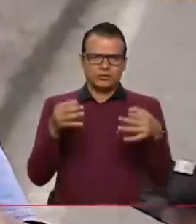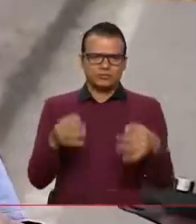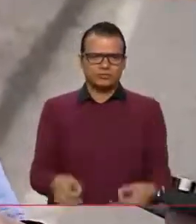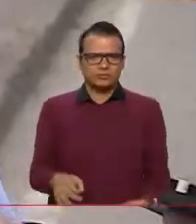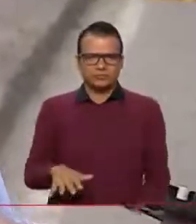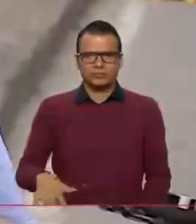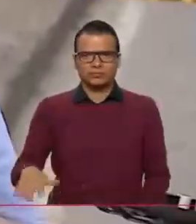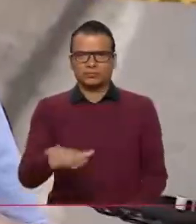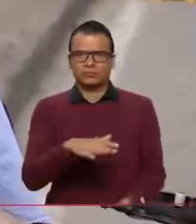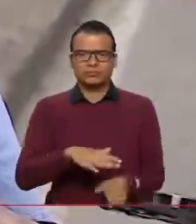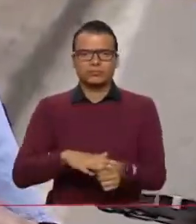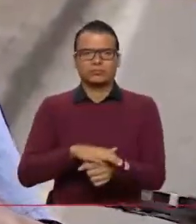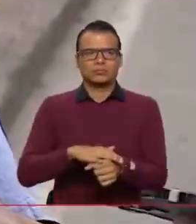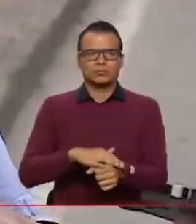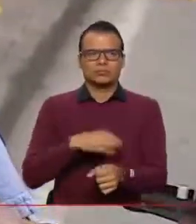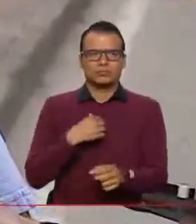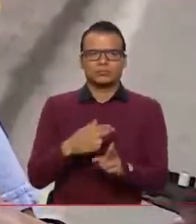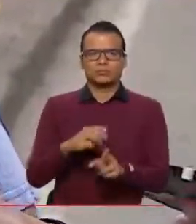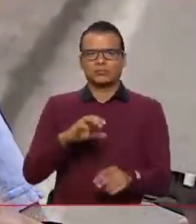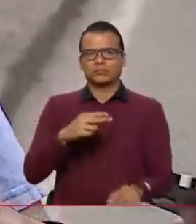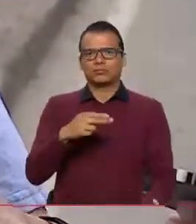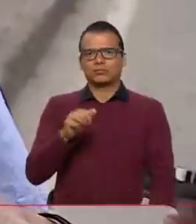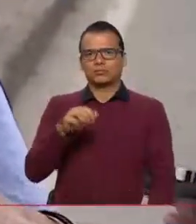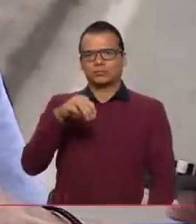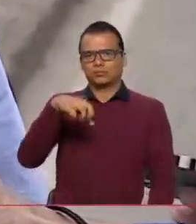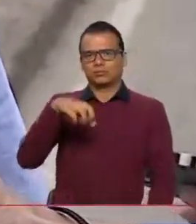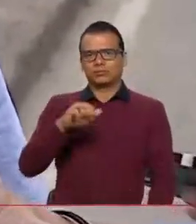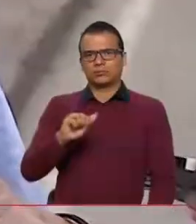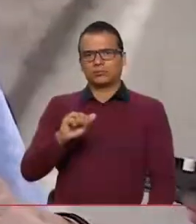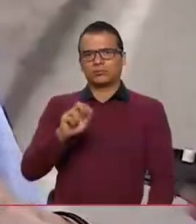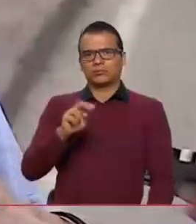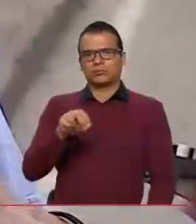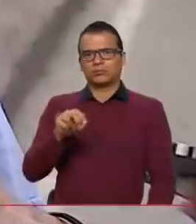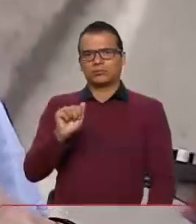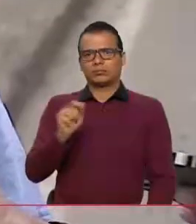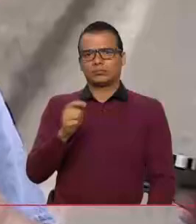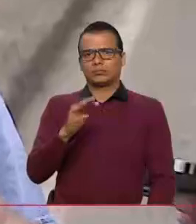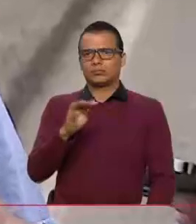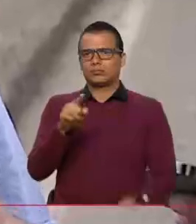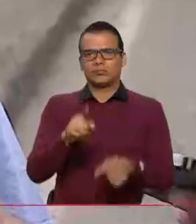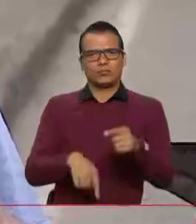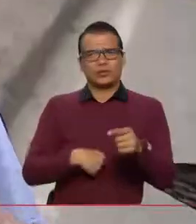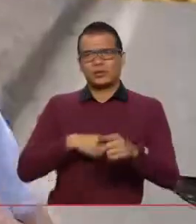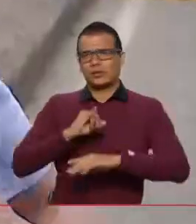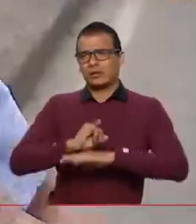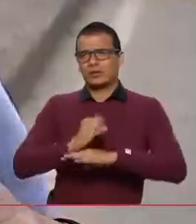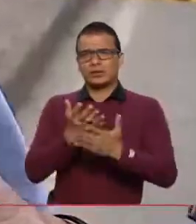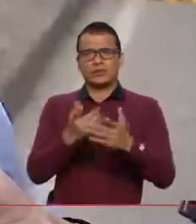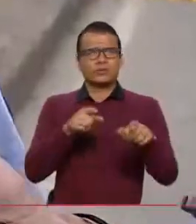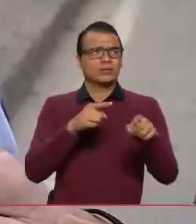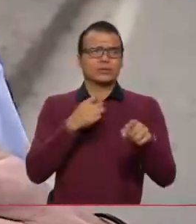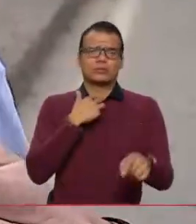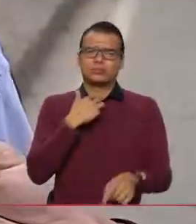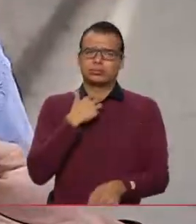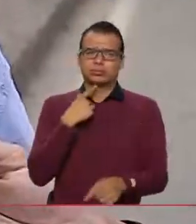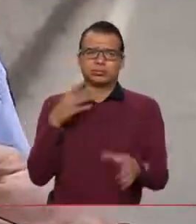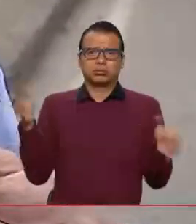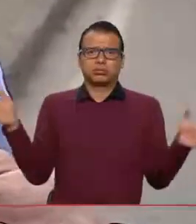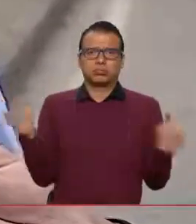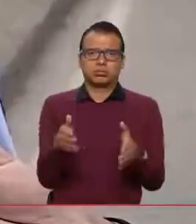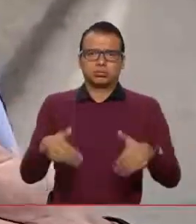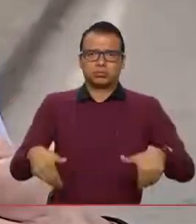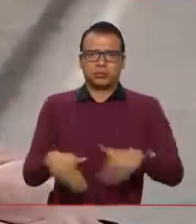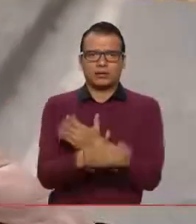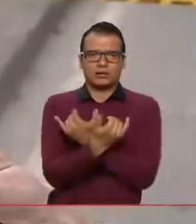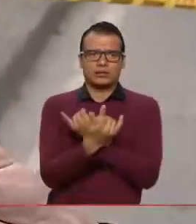Champañá no puede, Colseguros tiene sus calles también mochas por la iglesia Colseguros, el templo también, y las calles son más angostas, entonces todos